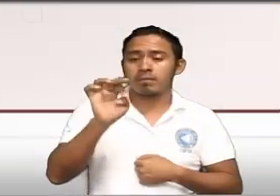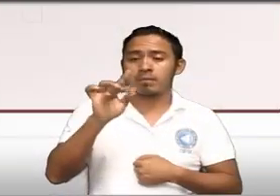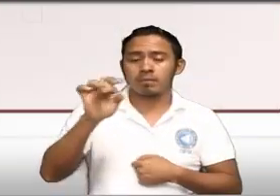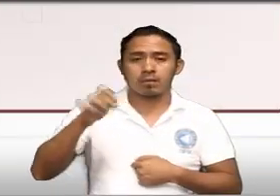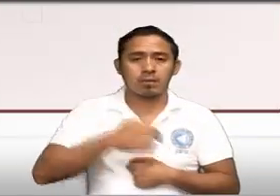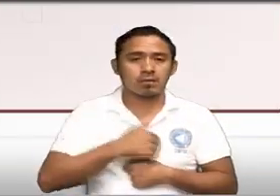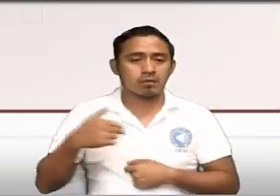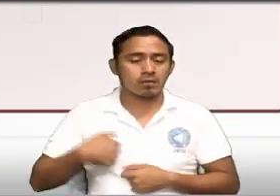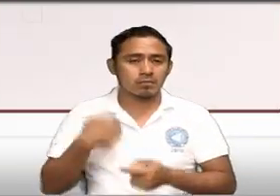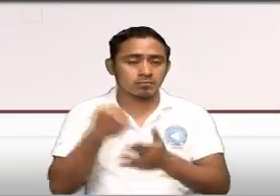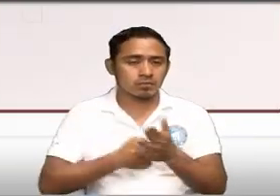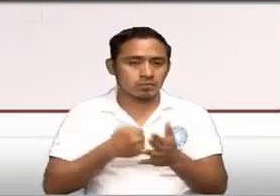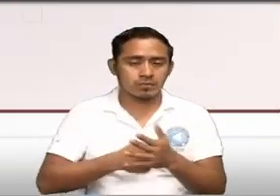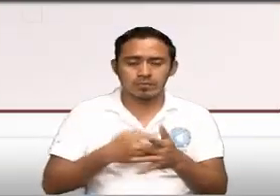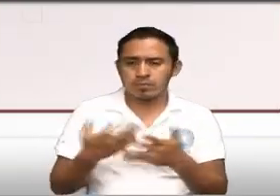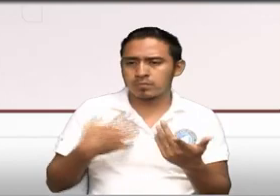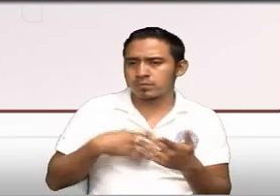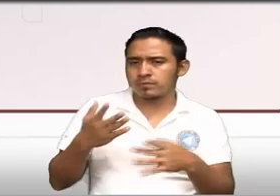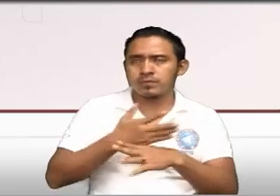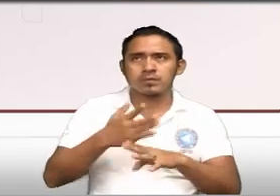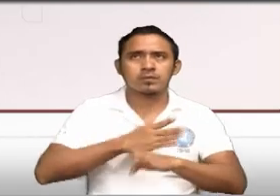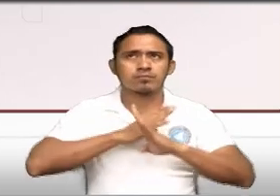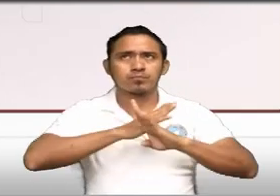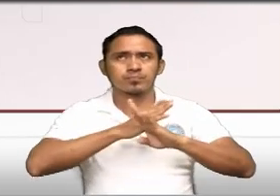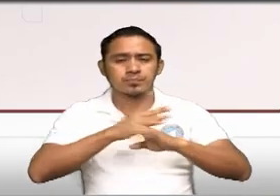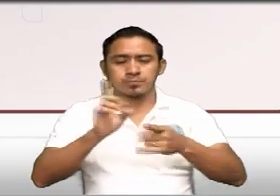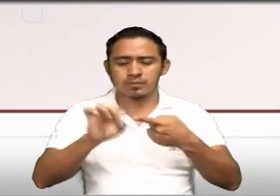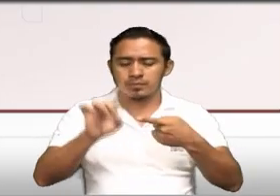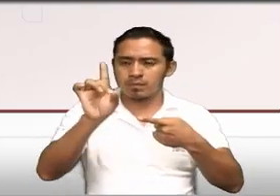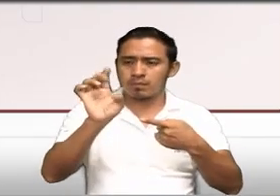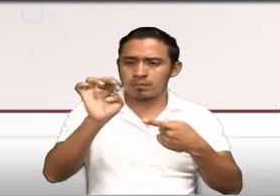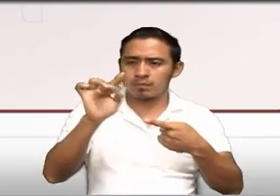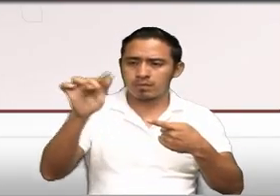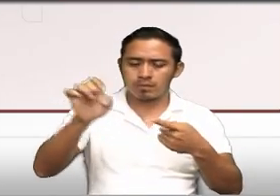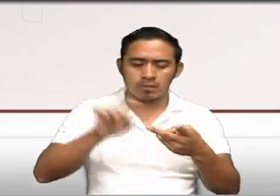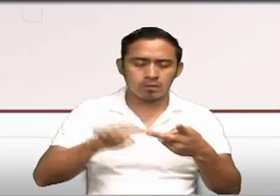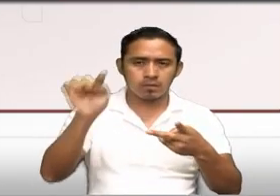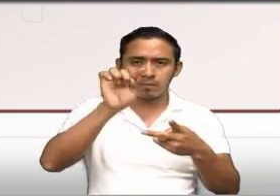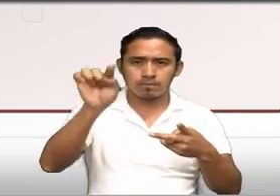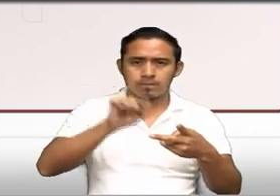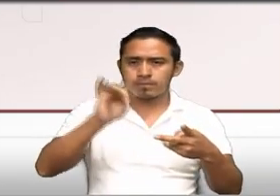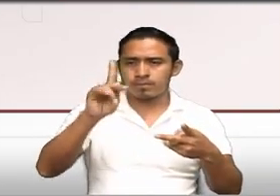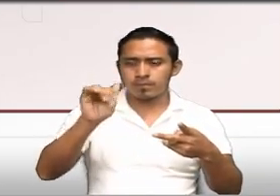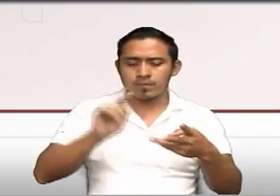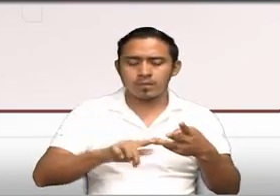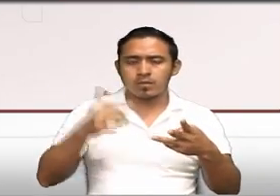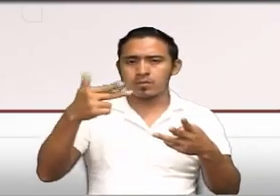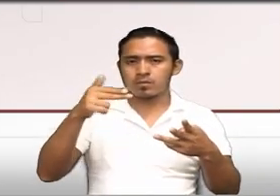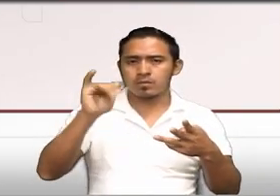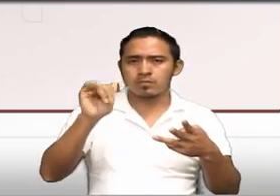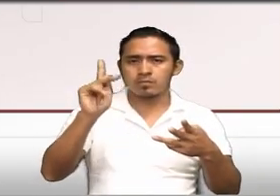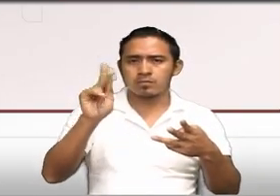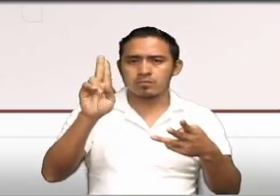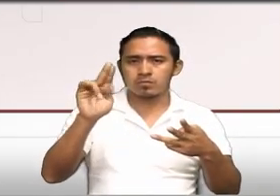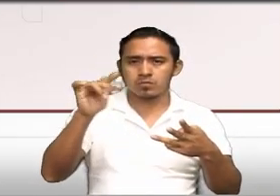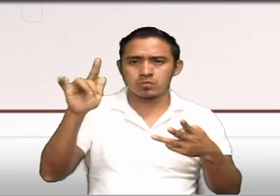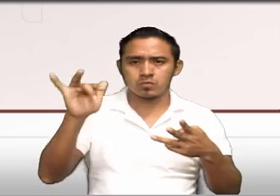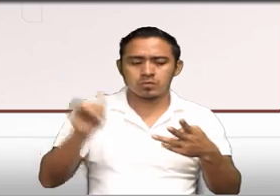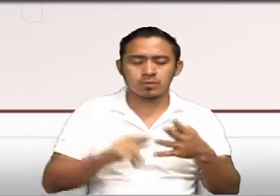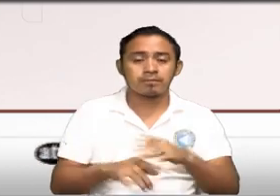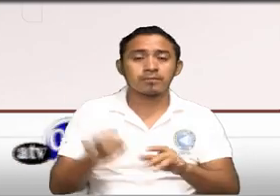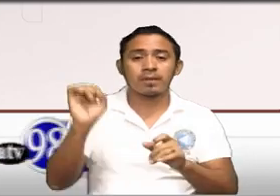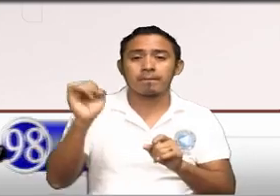lucha antiepidémica contra el dengue, el zika y el chikungunya. Primero, garantizar